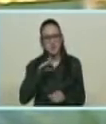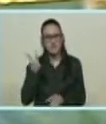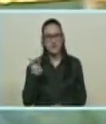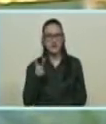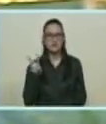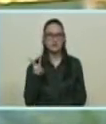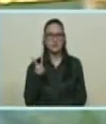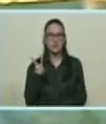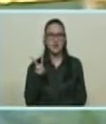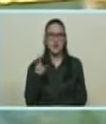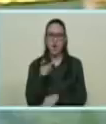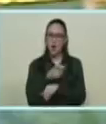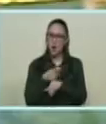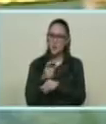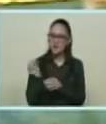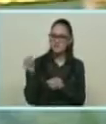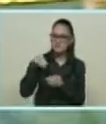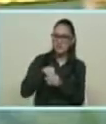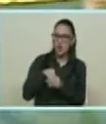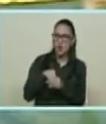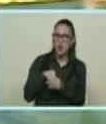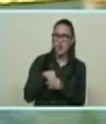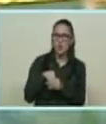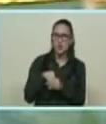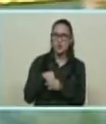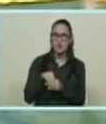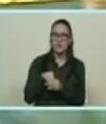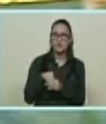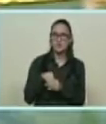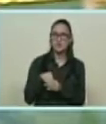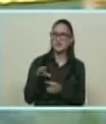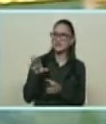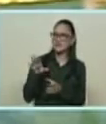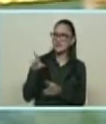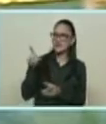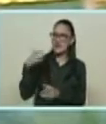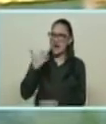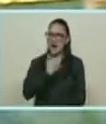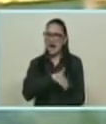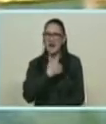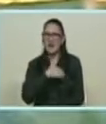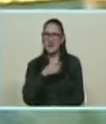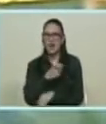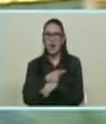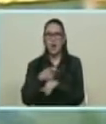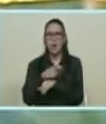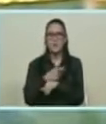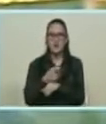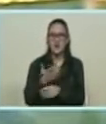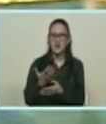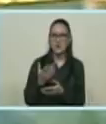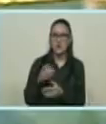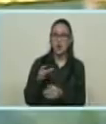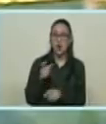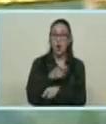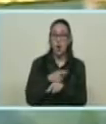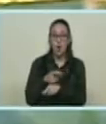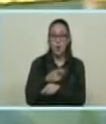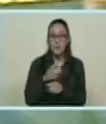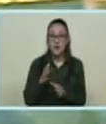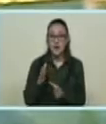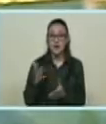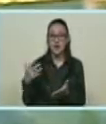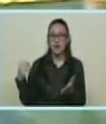del gobierno proimperialista y derechista de Canadá y del gobierno no electo, del